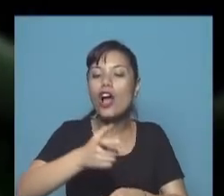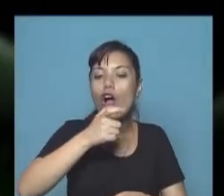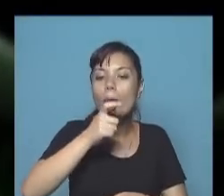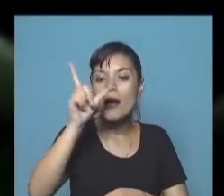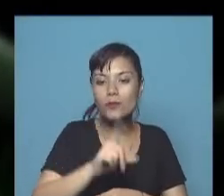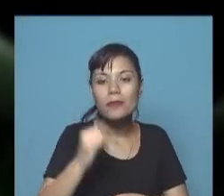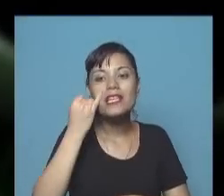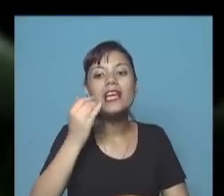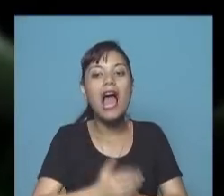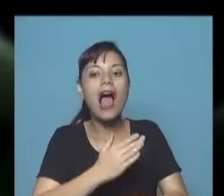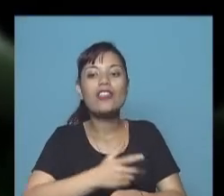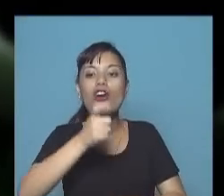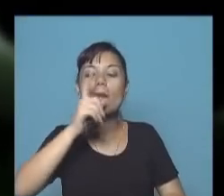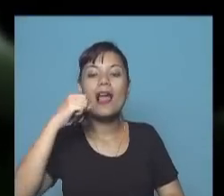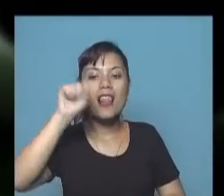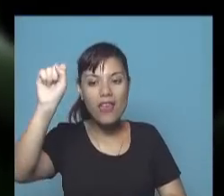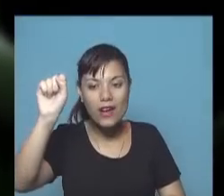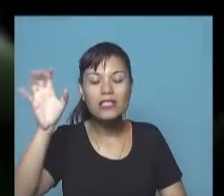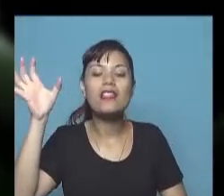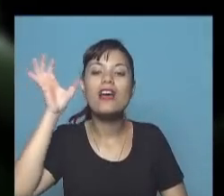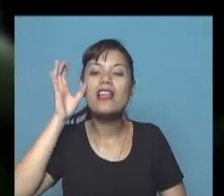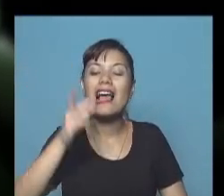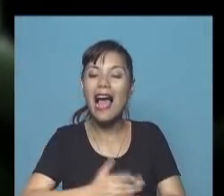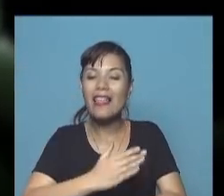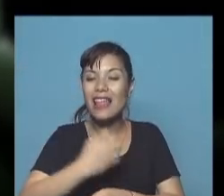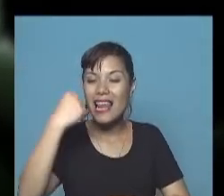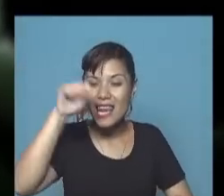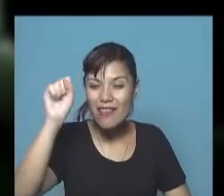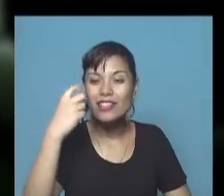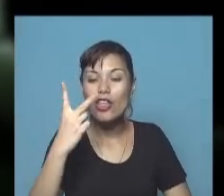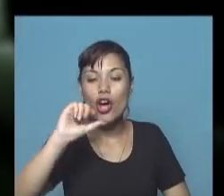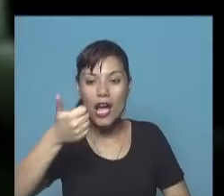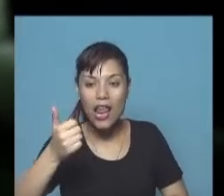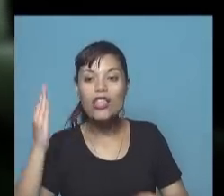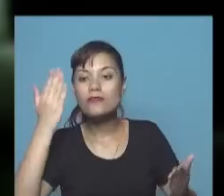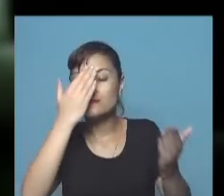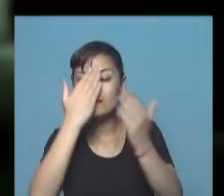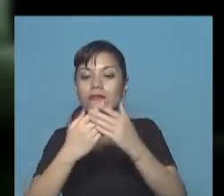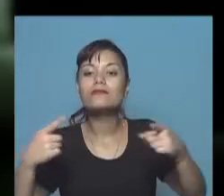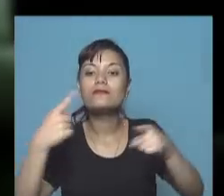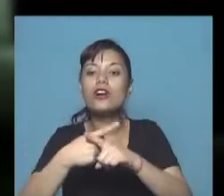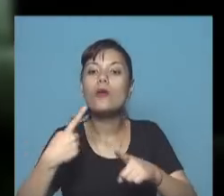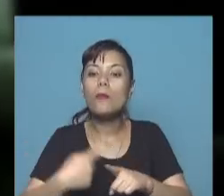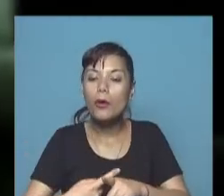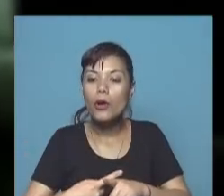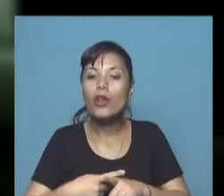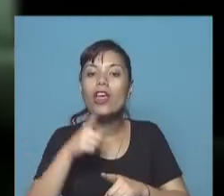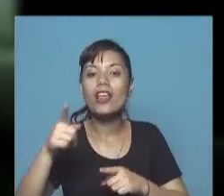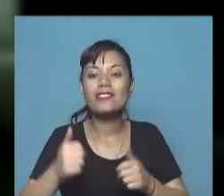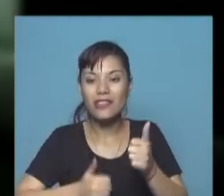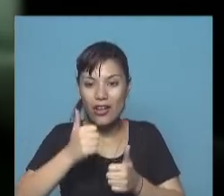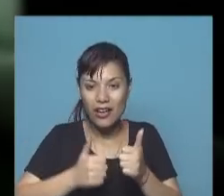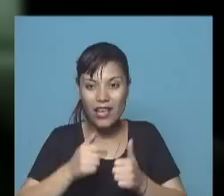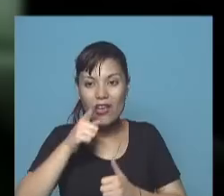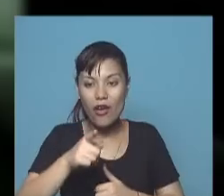y pre-Libertadores. Recuerden que la liguilla pre-Libertadores, los dos ganadores se van a enfrentar entre sí por el lugar que otorga este torneo